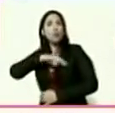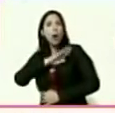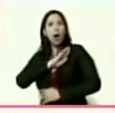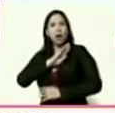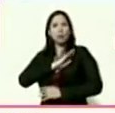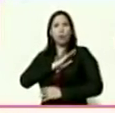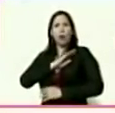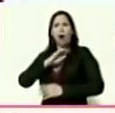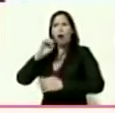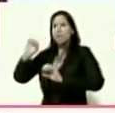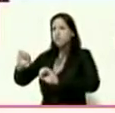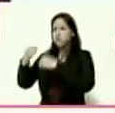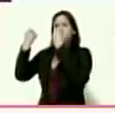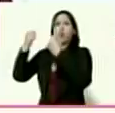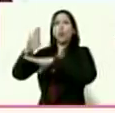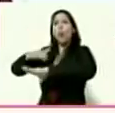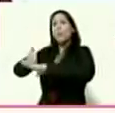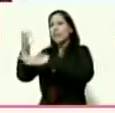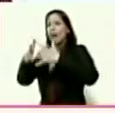por parte de Estados Unidos,